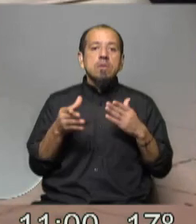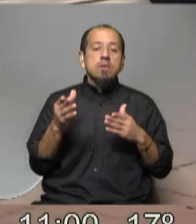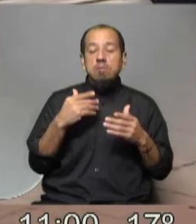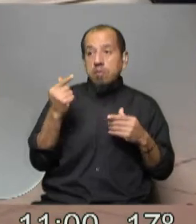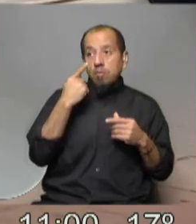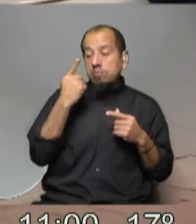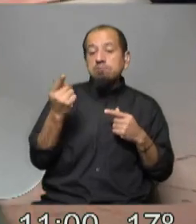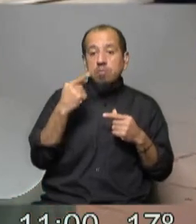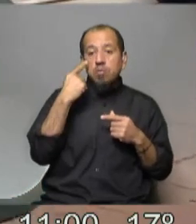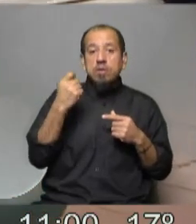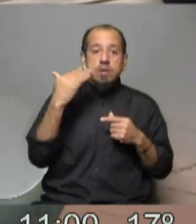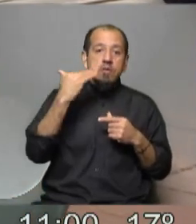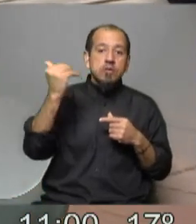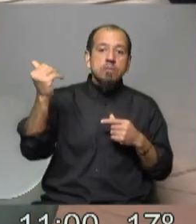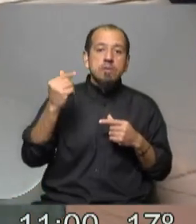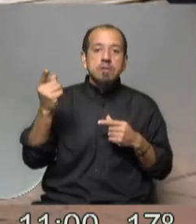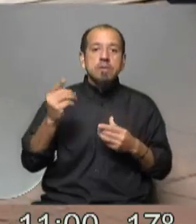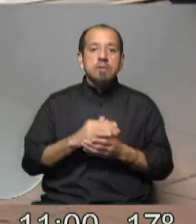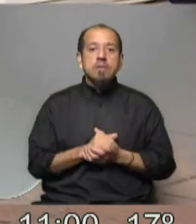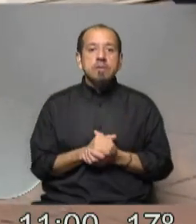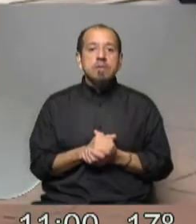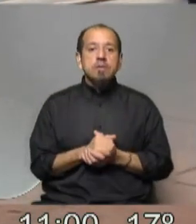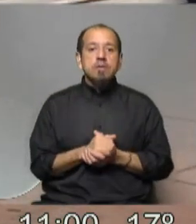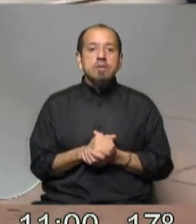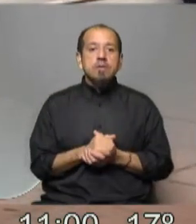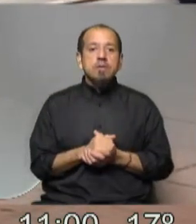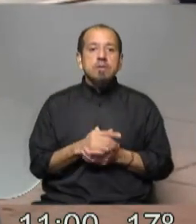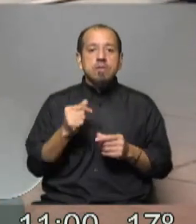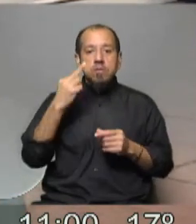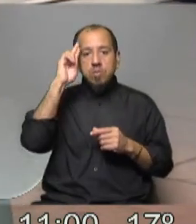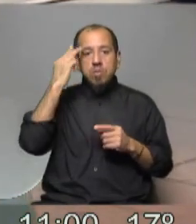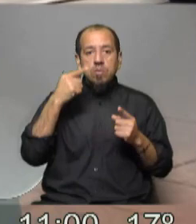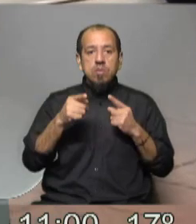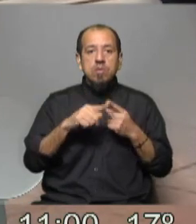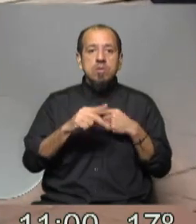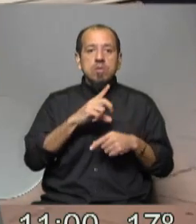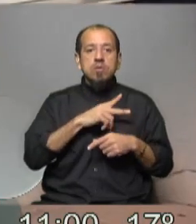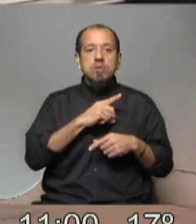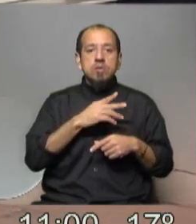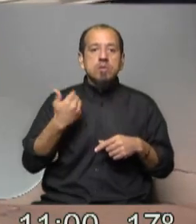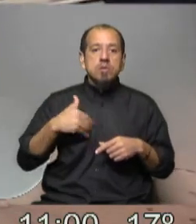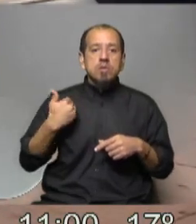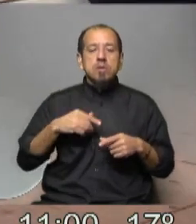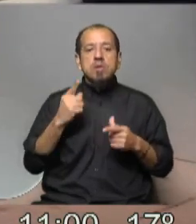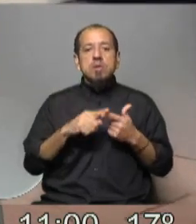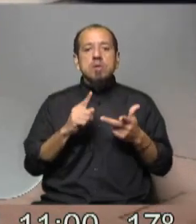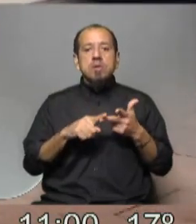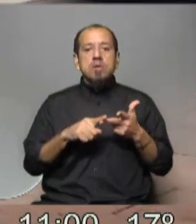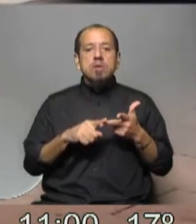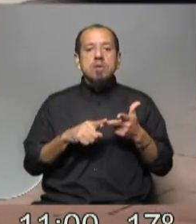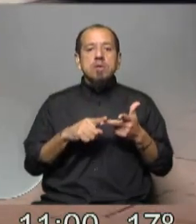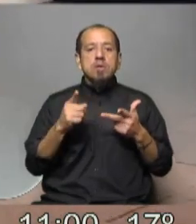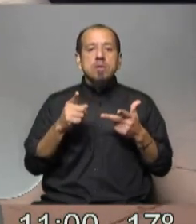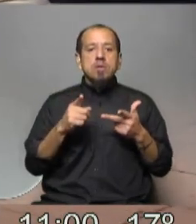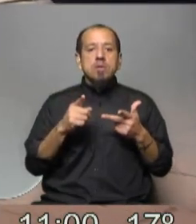darle bola a esta planta que por algo está saludable y creciendo. En lo que resta del año voy a estar tocando en Uruguay, en Chile, en Argentina, ni que hablar. Me voy para, como decís,